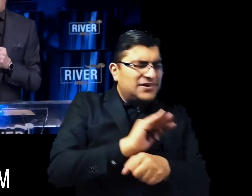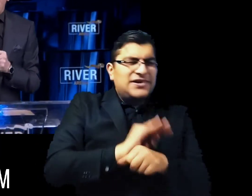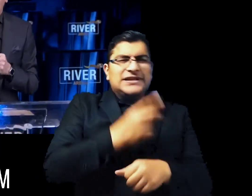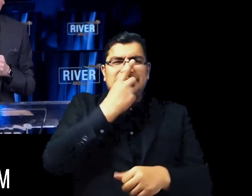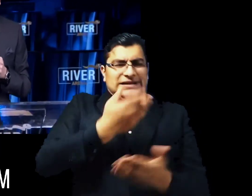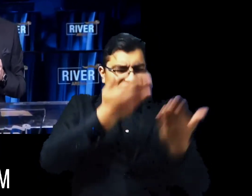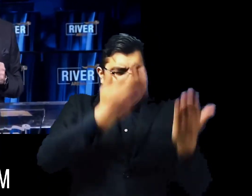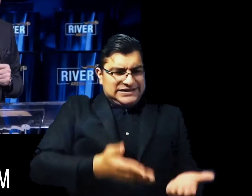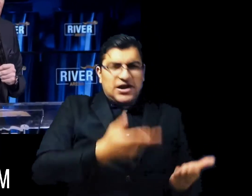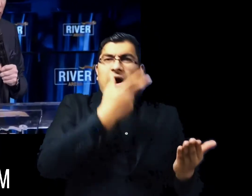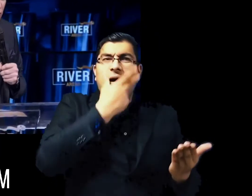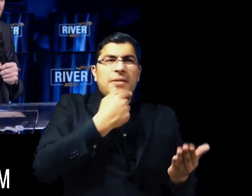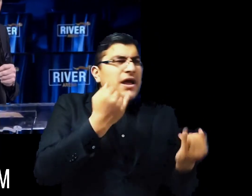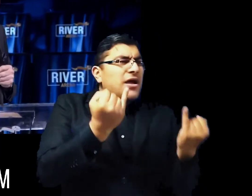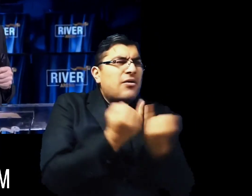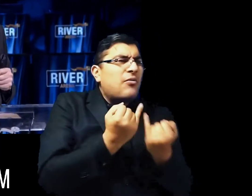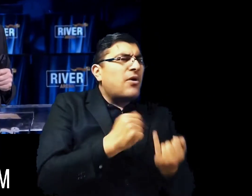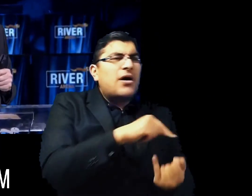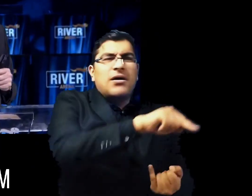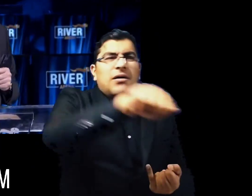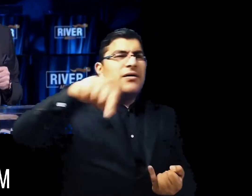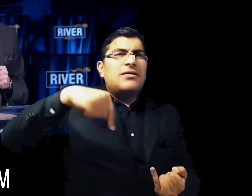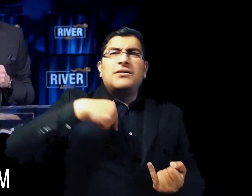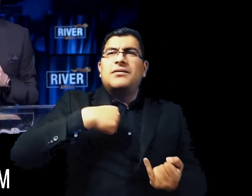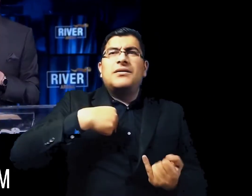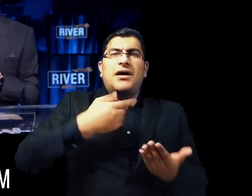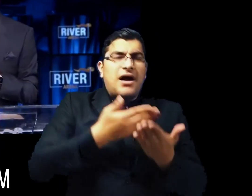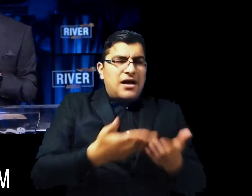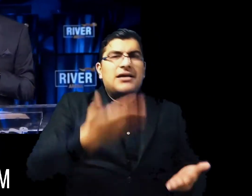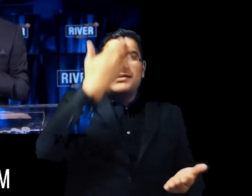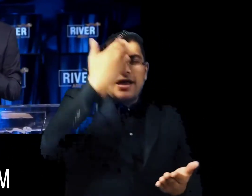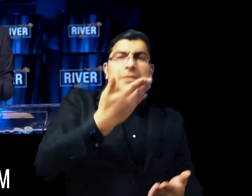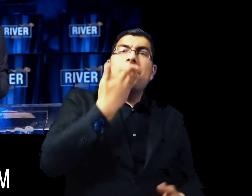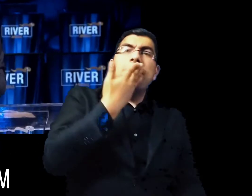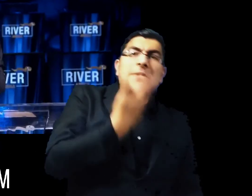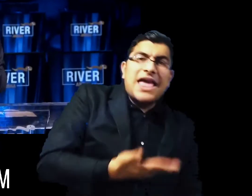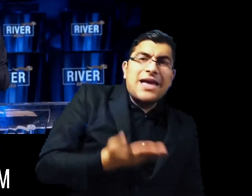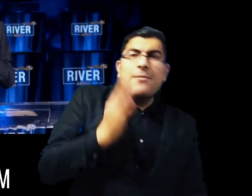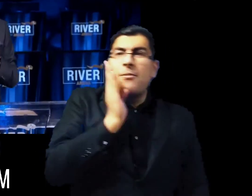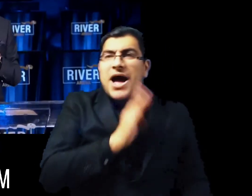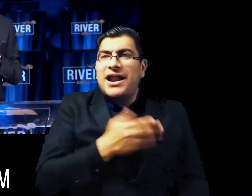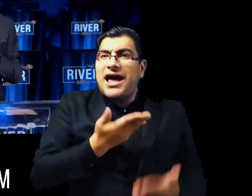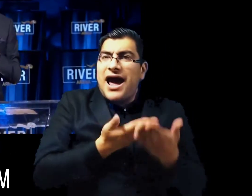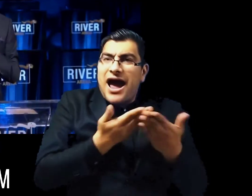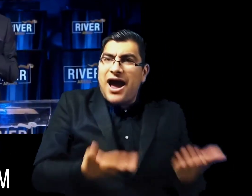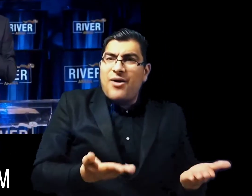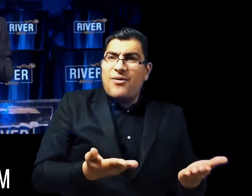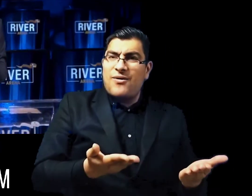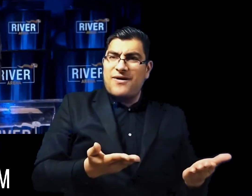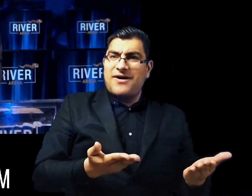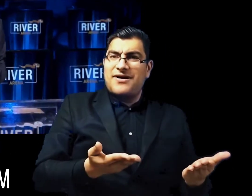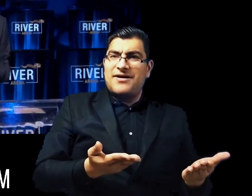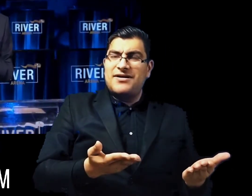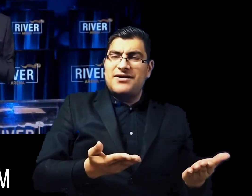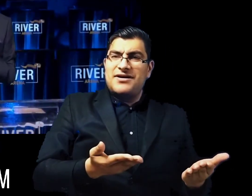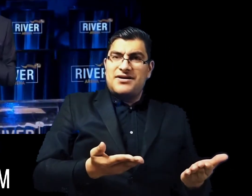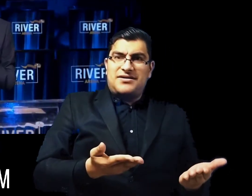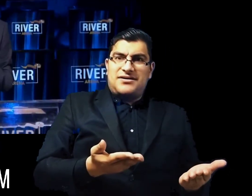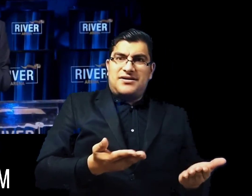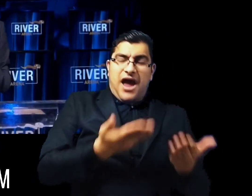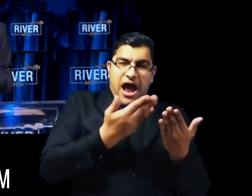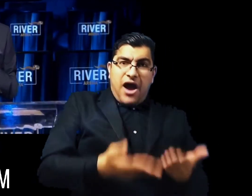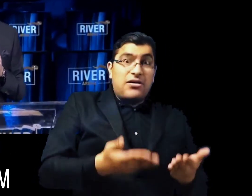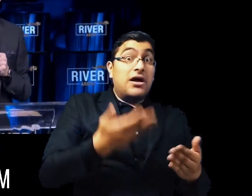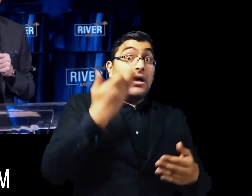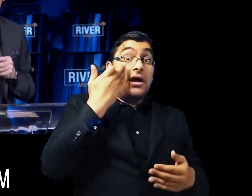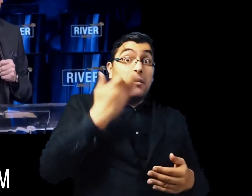dijo: he aquí el hombre es como uno de nosotros, ahora sabe el bien y sabe el mal. Pues que ahora no vaya a